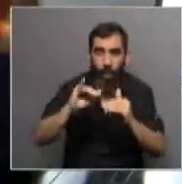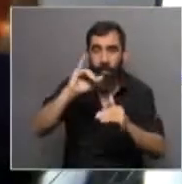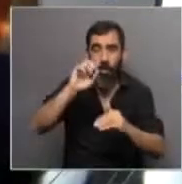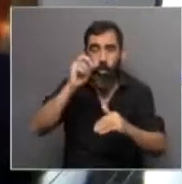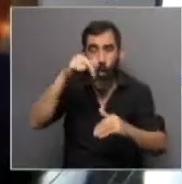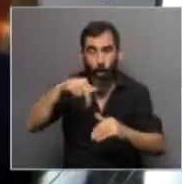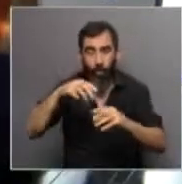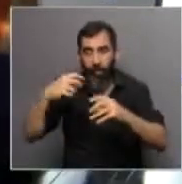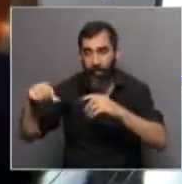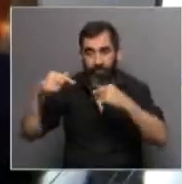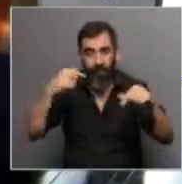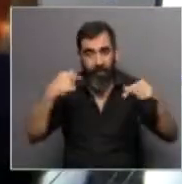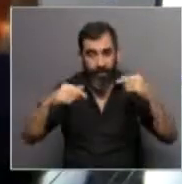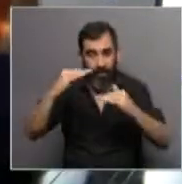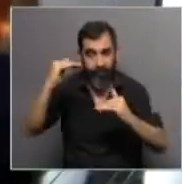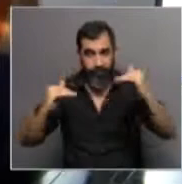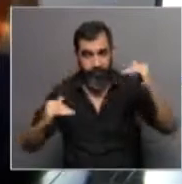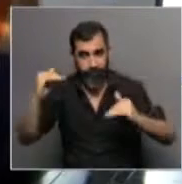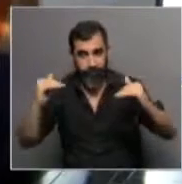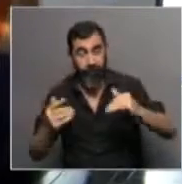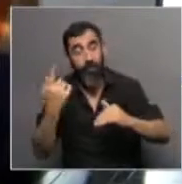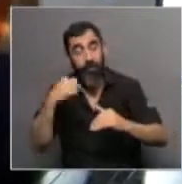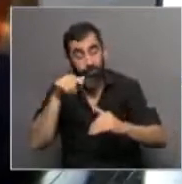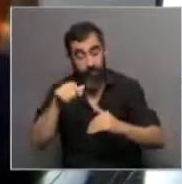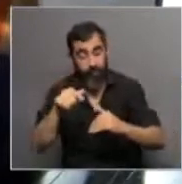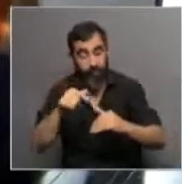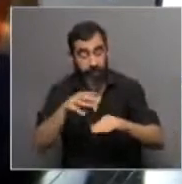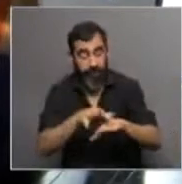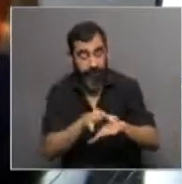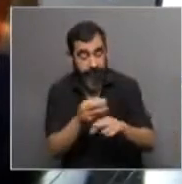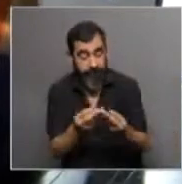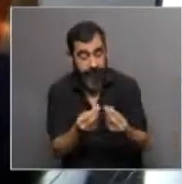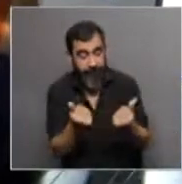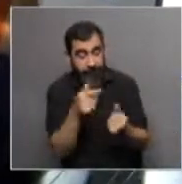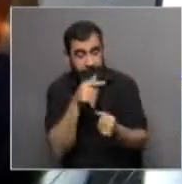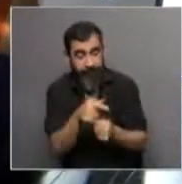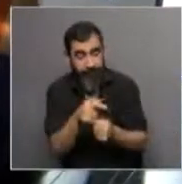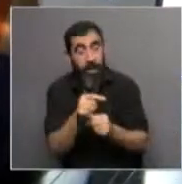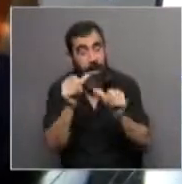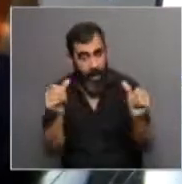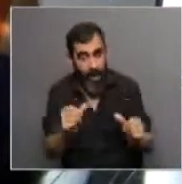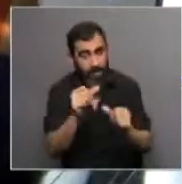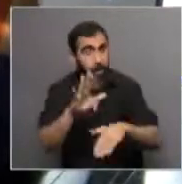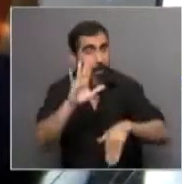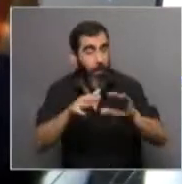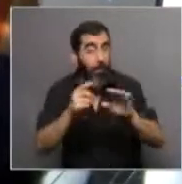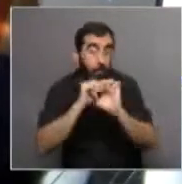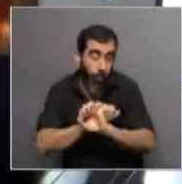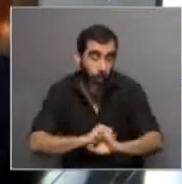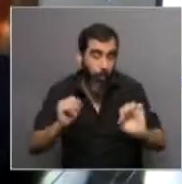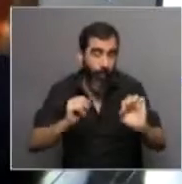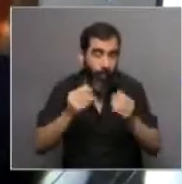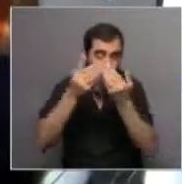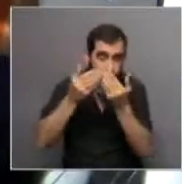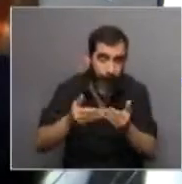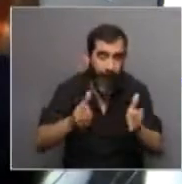y otro, y eso que lo que ocurre es cuando el receptor se activa, se produce una mayor probabilidad de